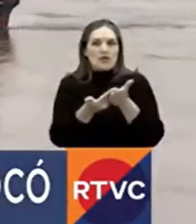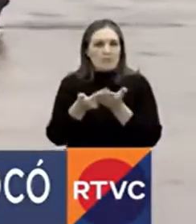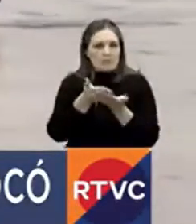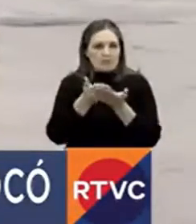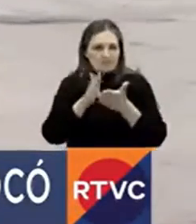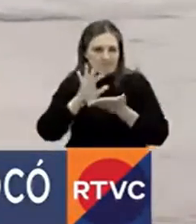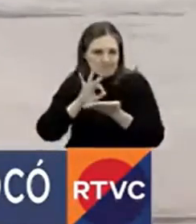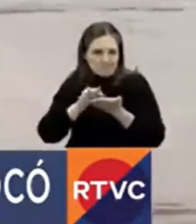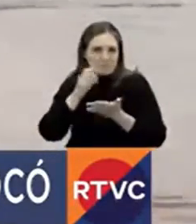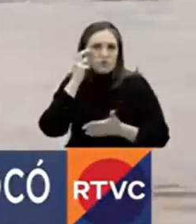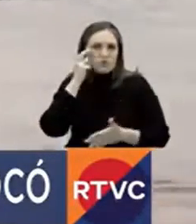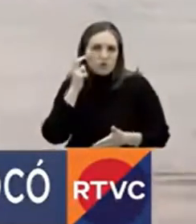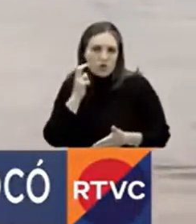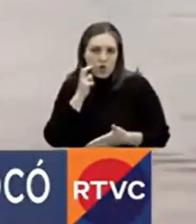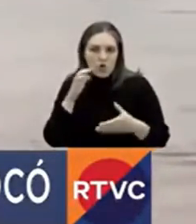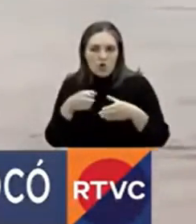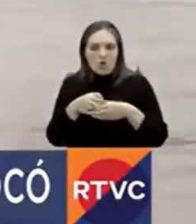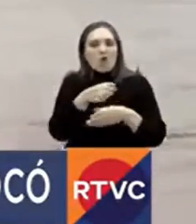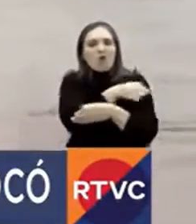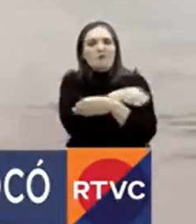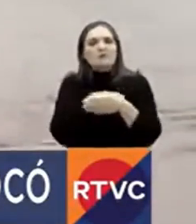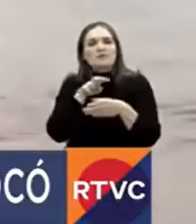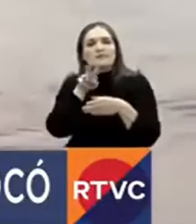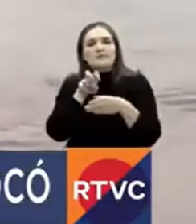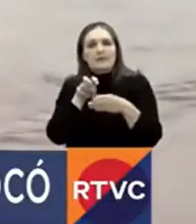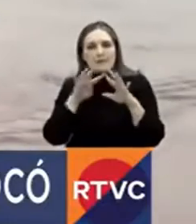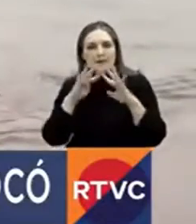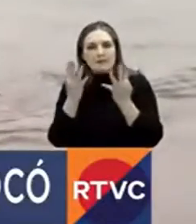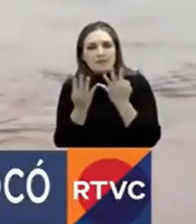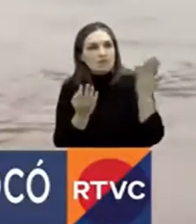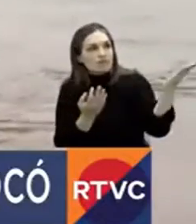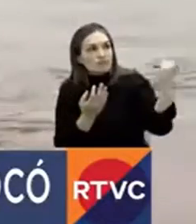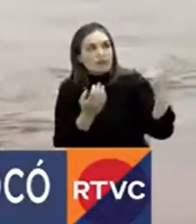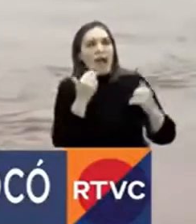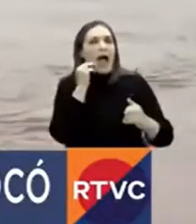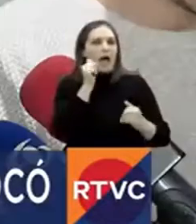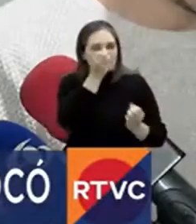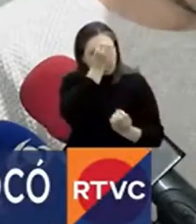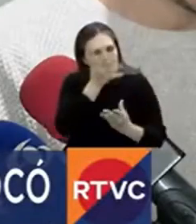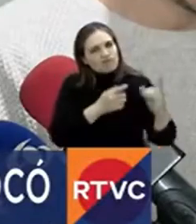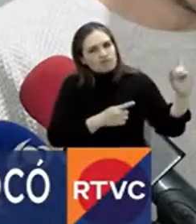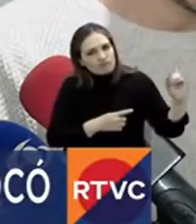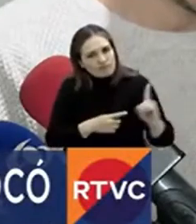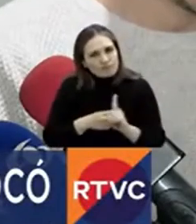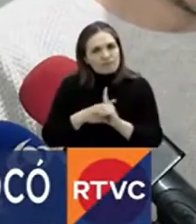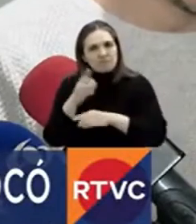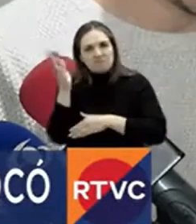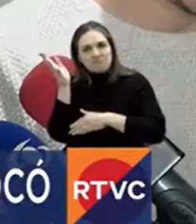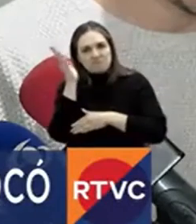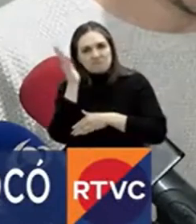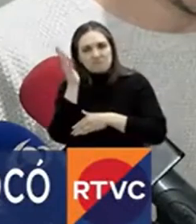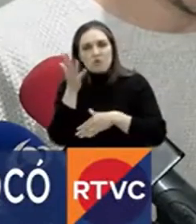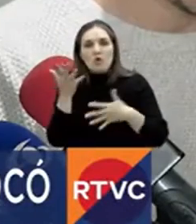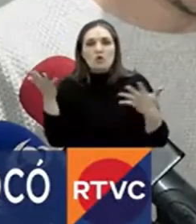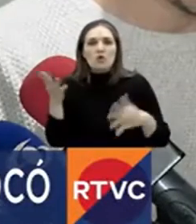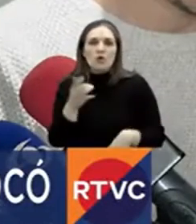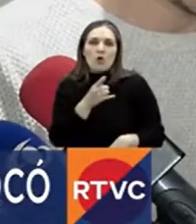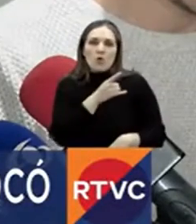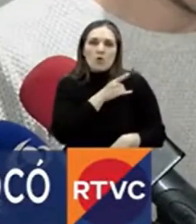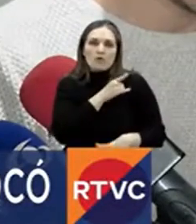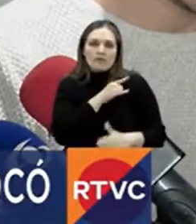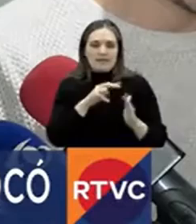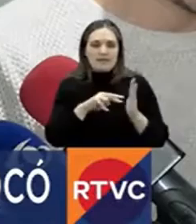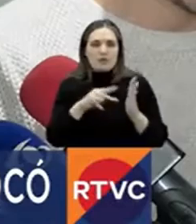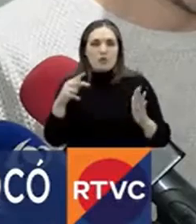Comisión Séptima del Senado. Allí se socializa el proyecto de la reforma. Al evento llevado a cabo en la Universidad Tecnológica del Chocó,